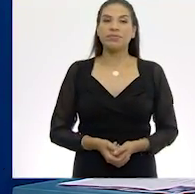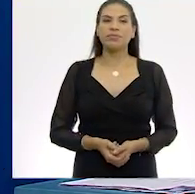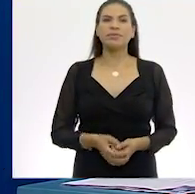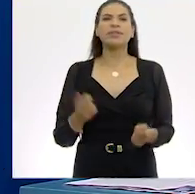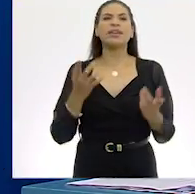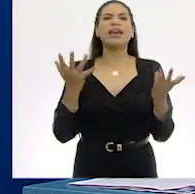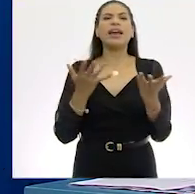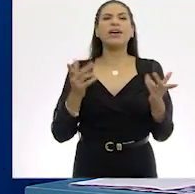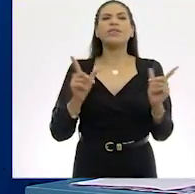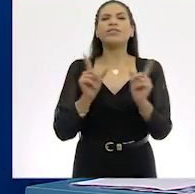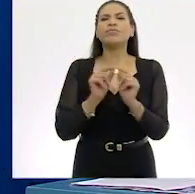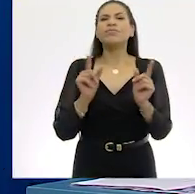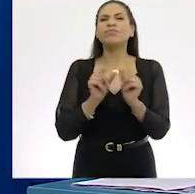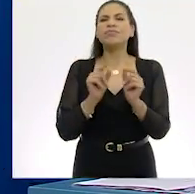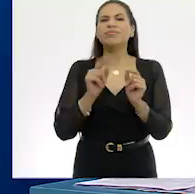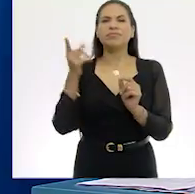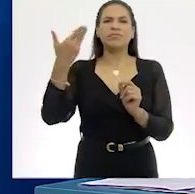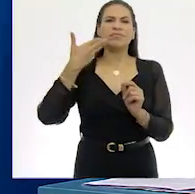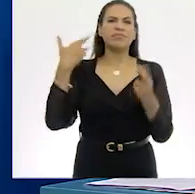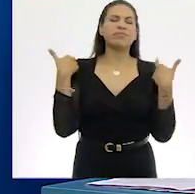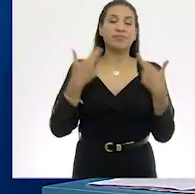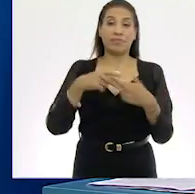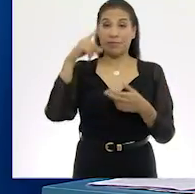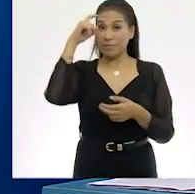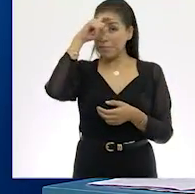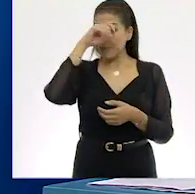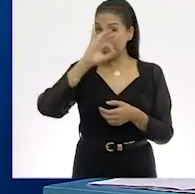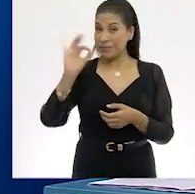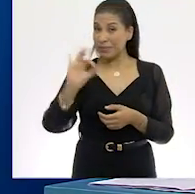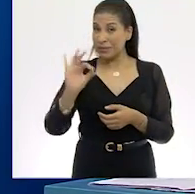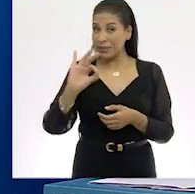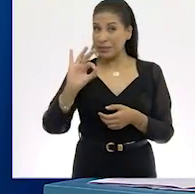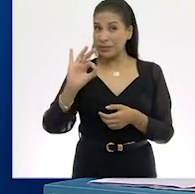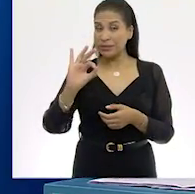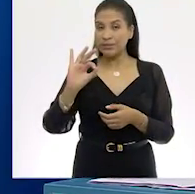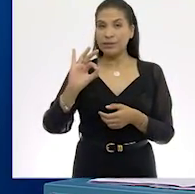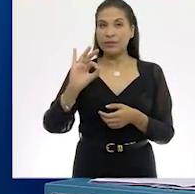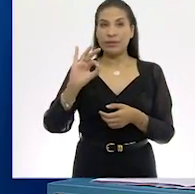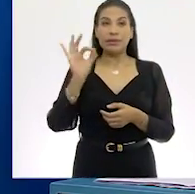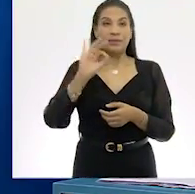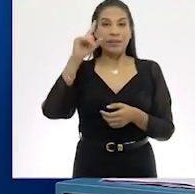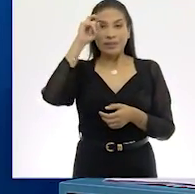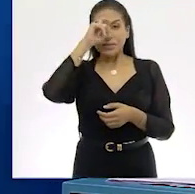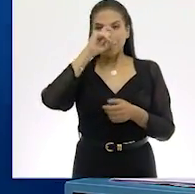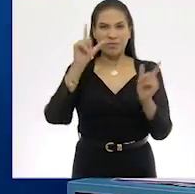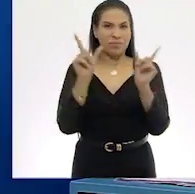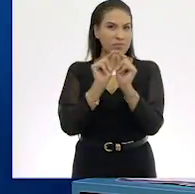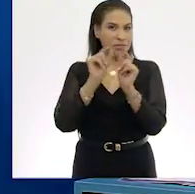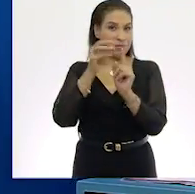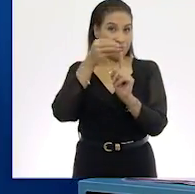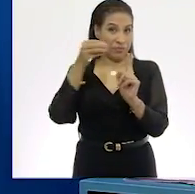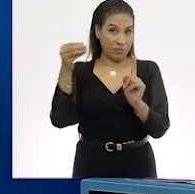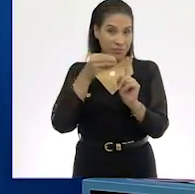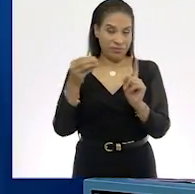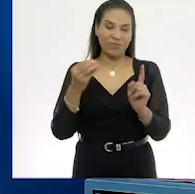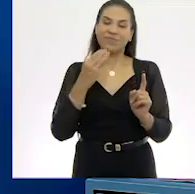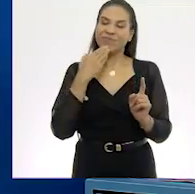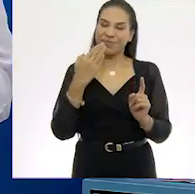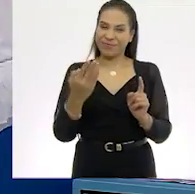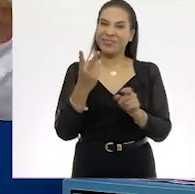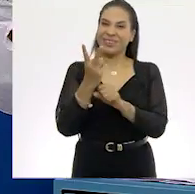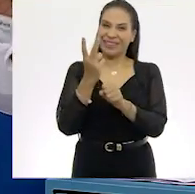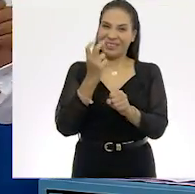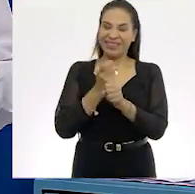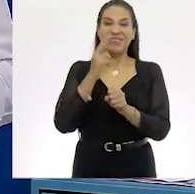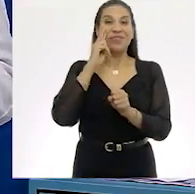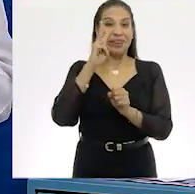hago si el maestro me pide hacer un resumen? ¿Será difícil? ¿Será difícil hacer síntesis? Bien, los invito